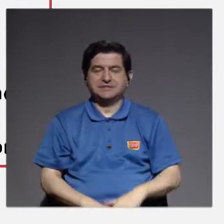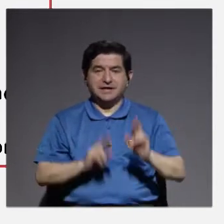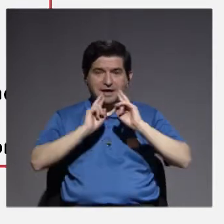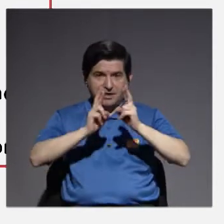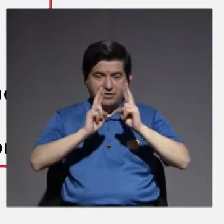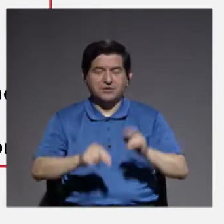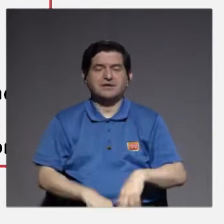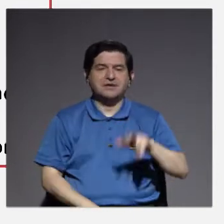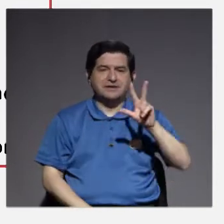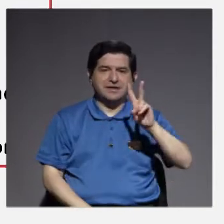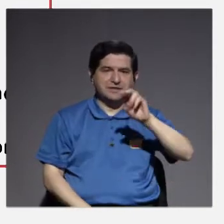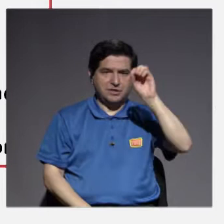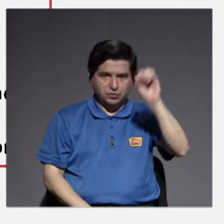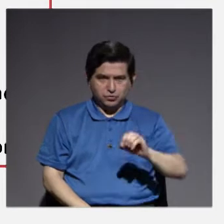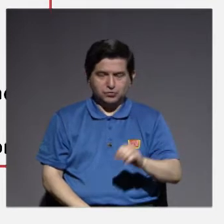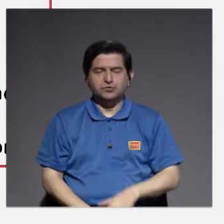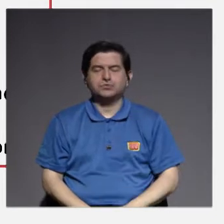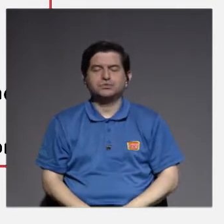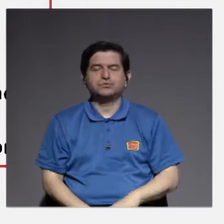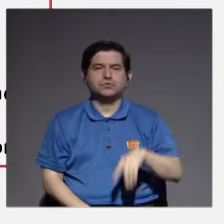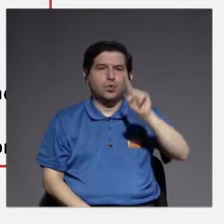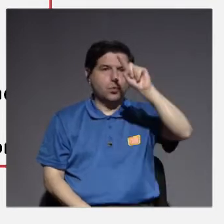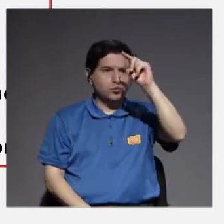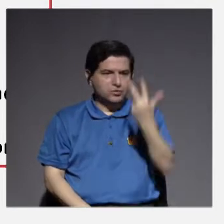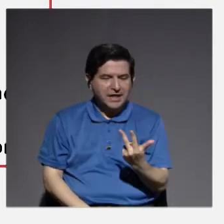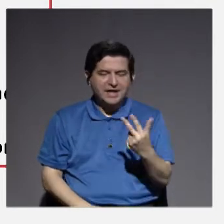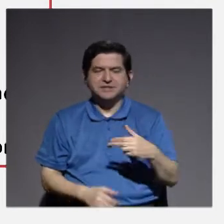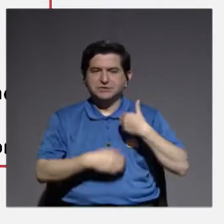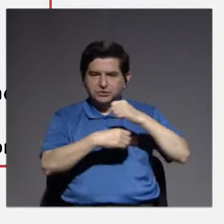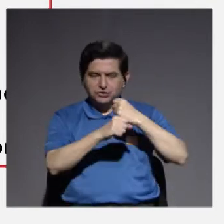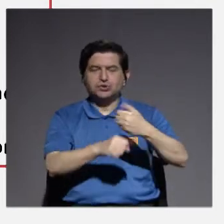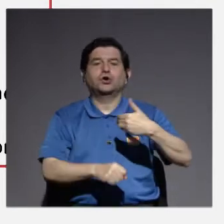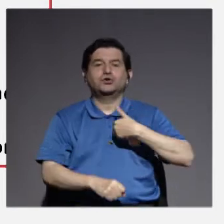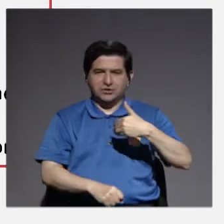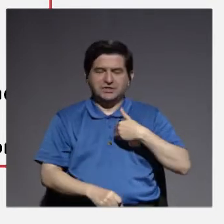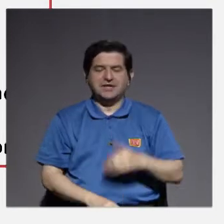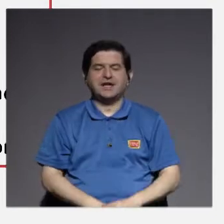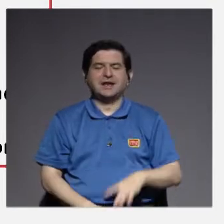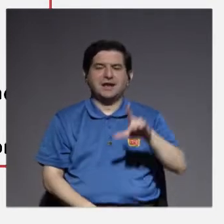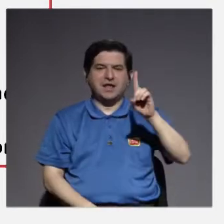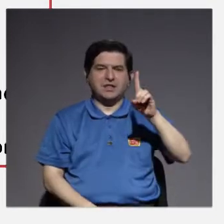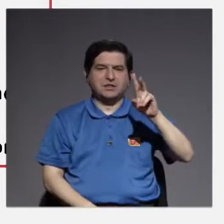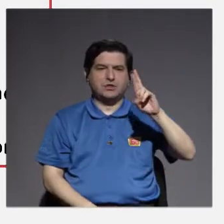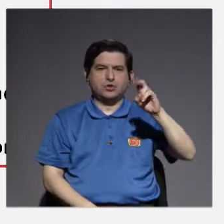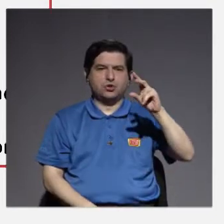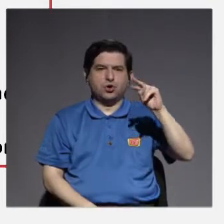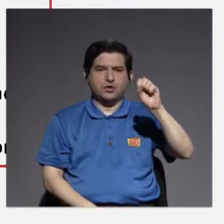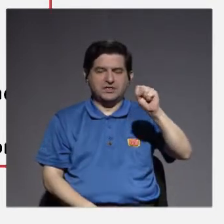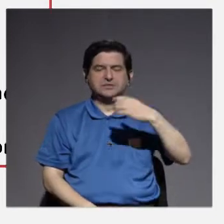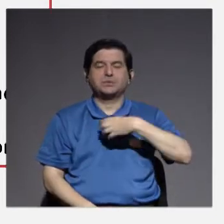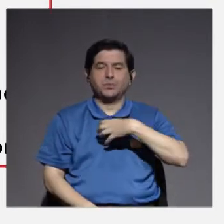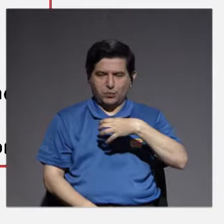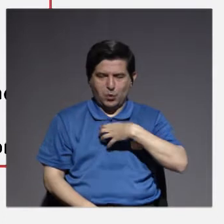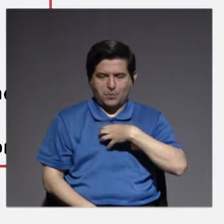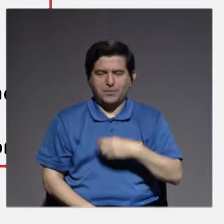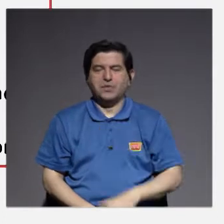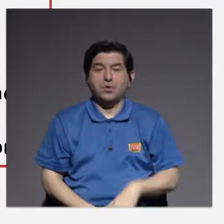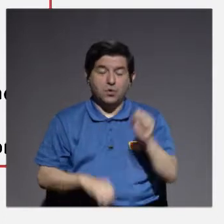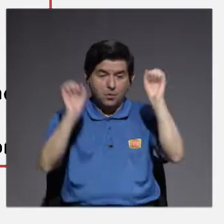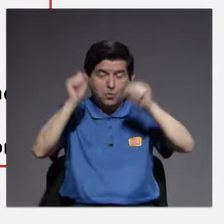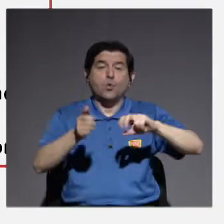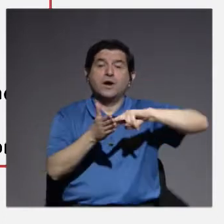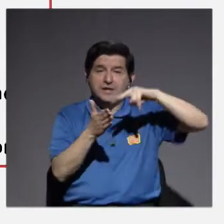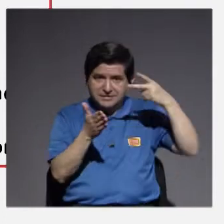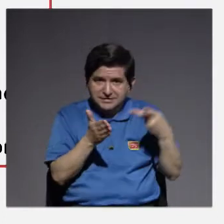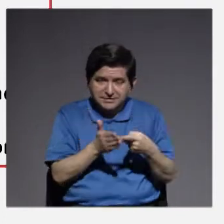un 32%, una tercera parte de las municipalidades, cuenta con drones propios, y esto puede